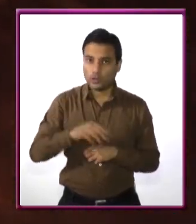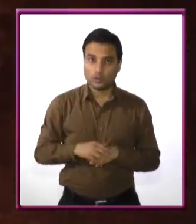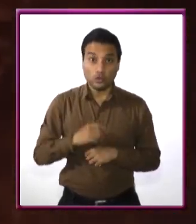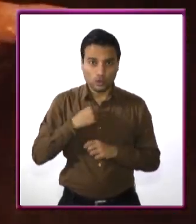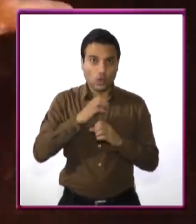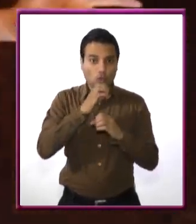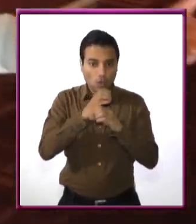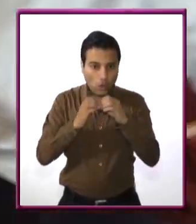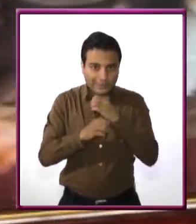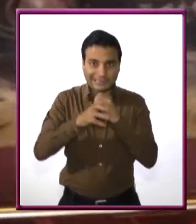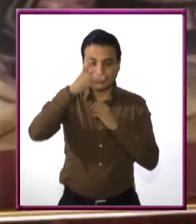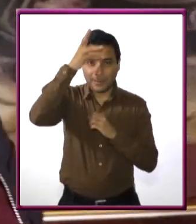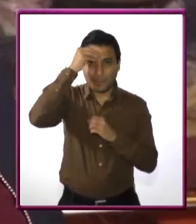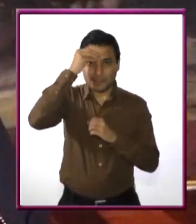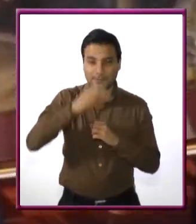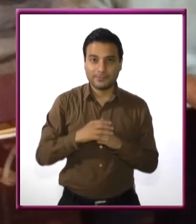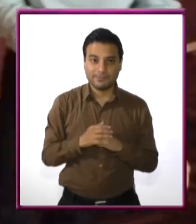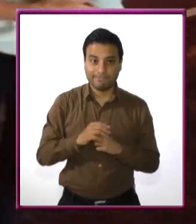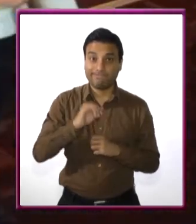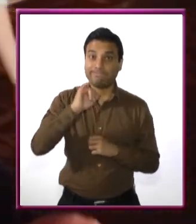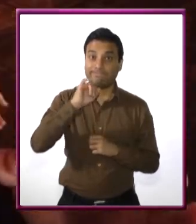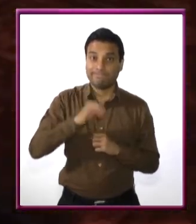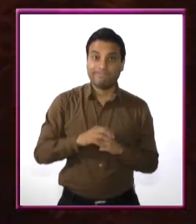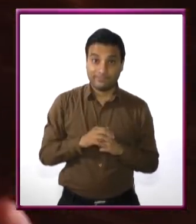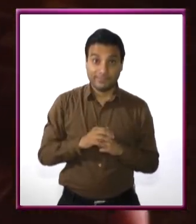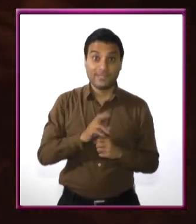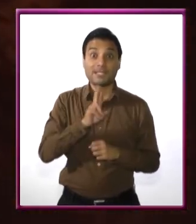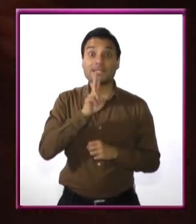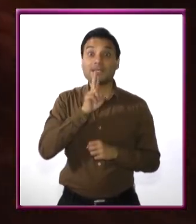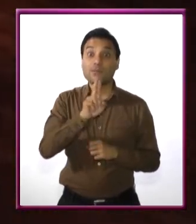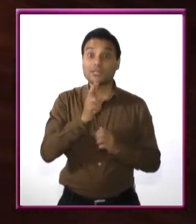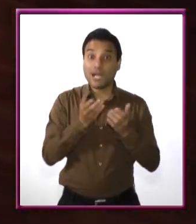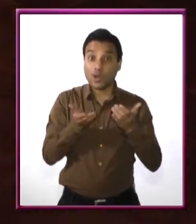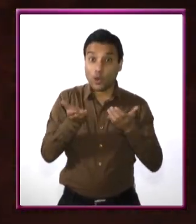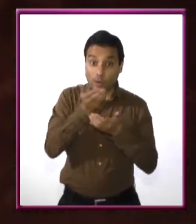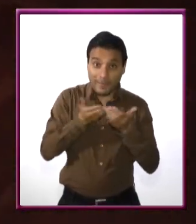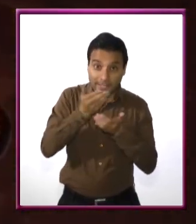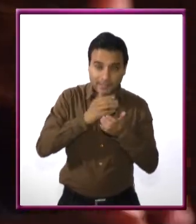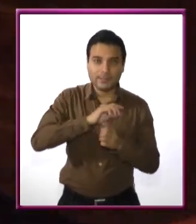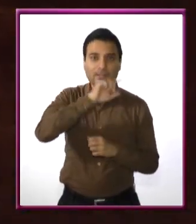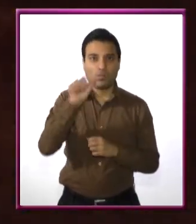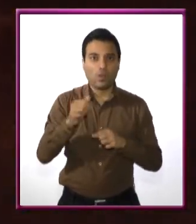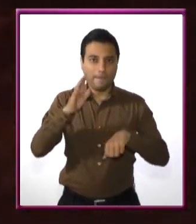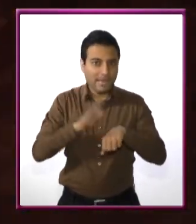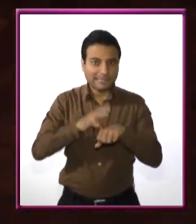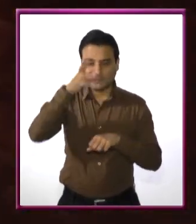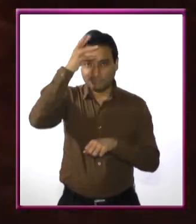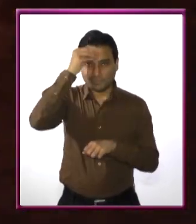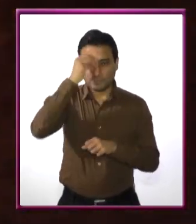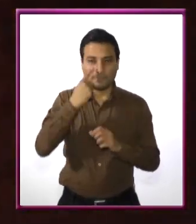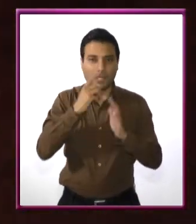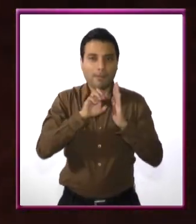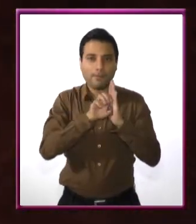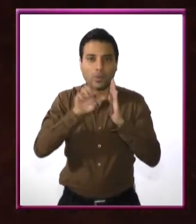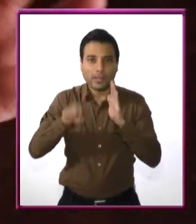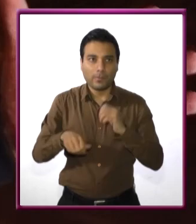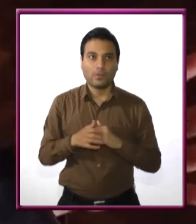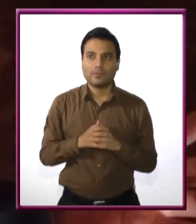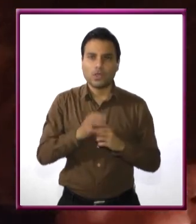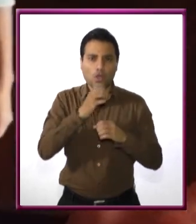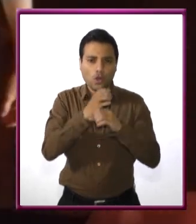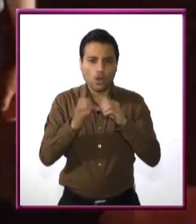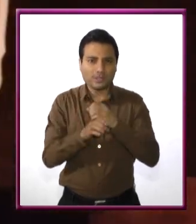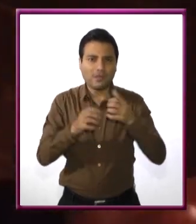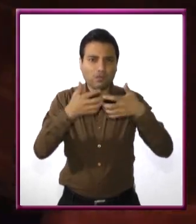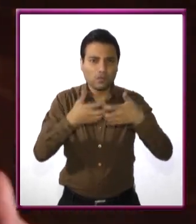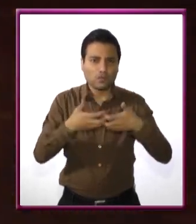llevan a conocer cosas. Sí, y que al compartir las respuestas se construía más conocimiento. Por ejemplo, ¿cómo